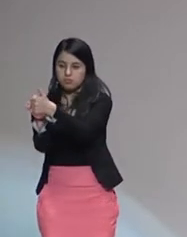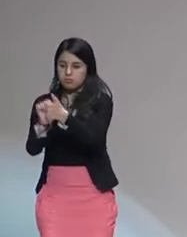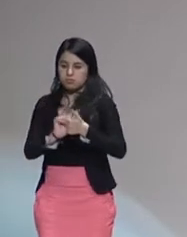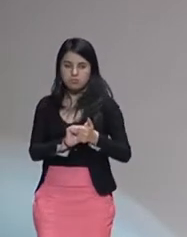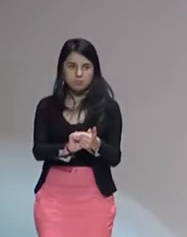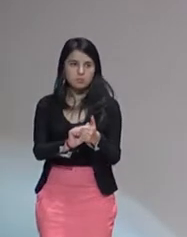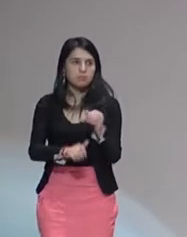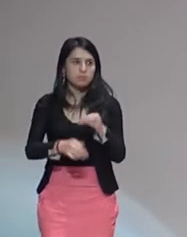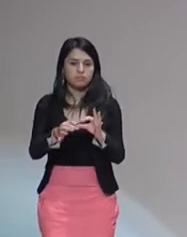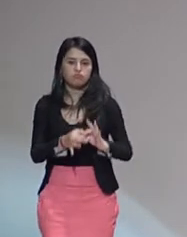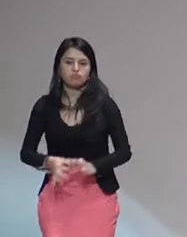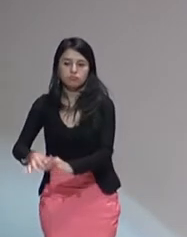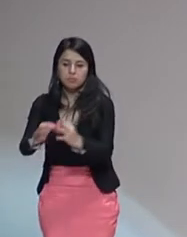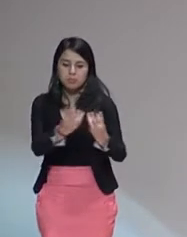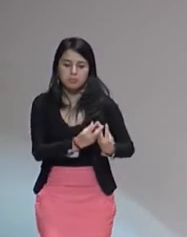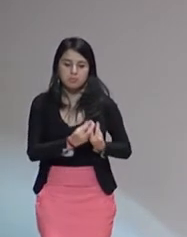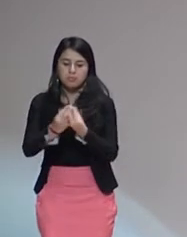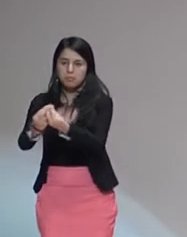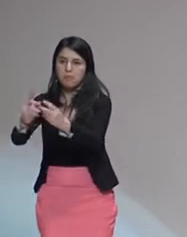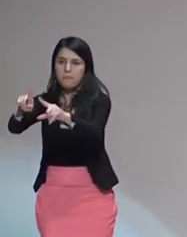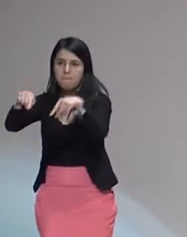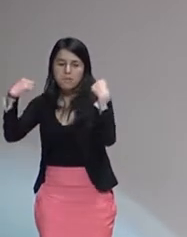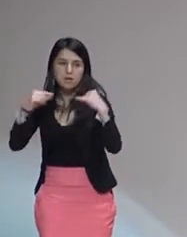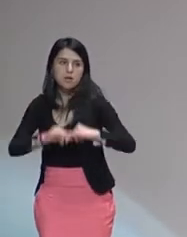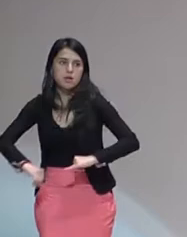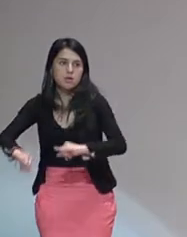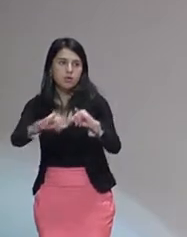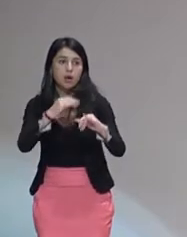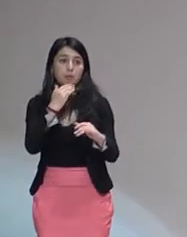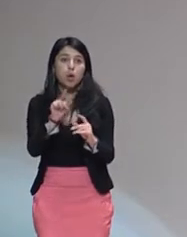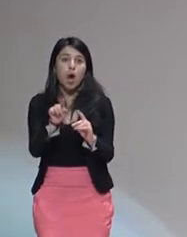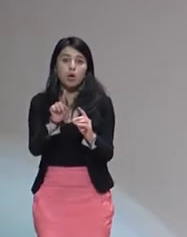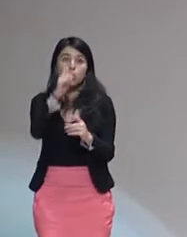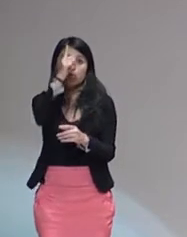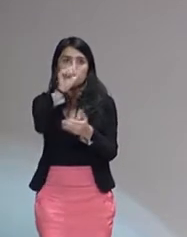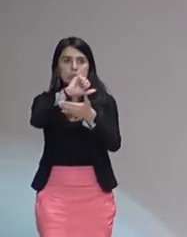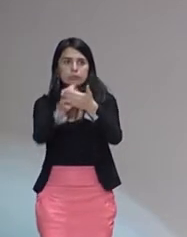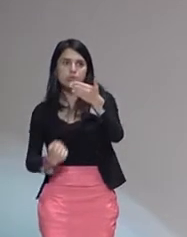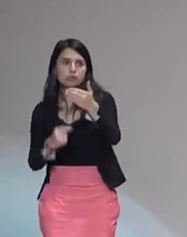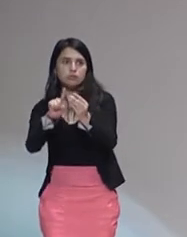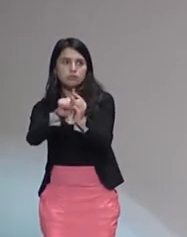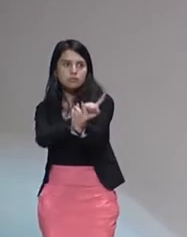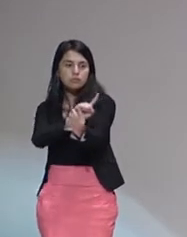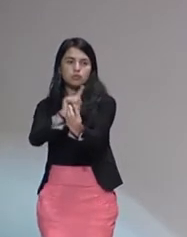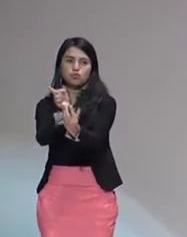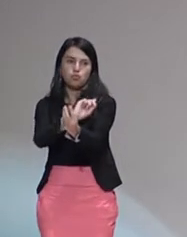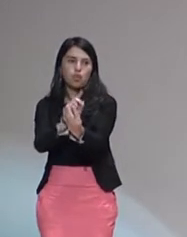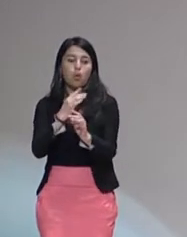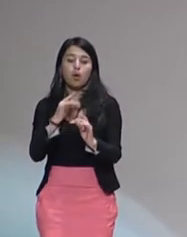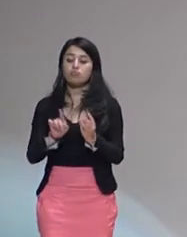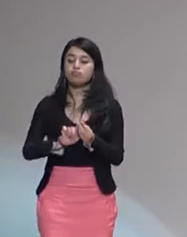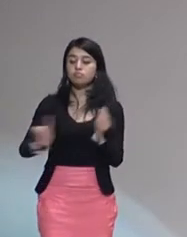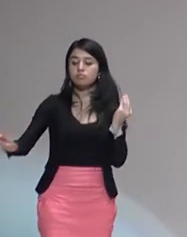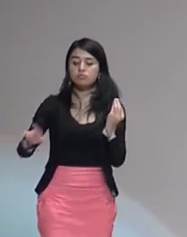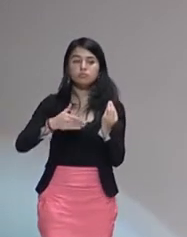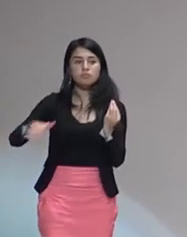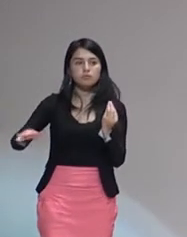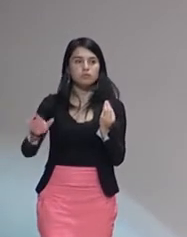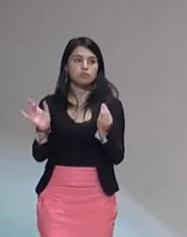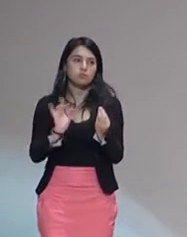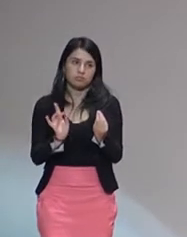lleguen juntos hasta el final, que nadie se quede atrás, que nadie sea excluido ni